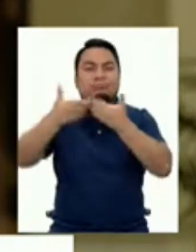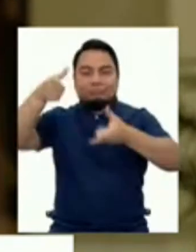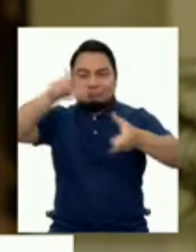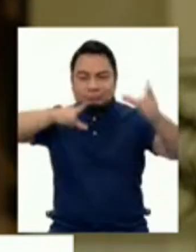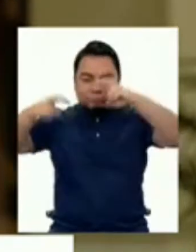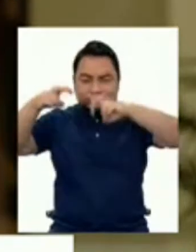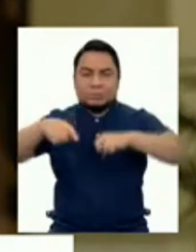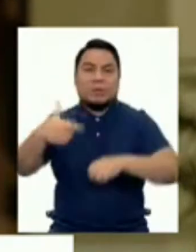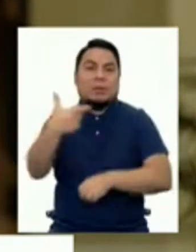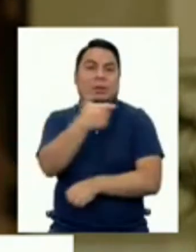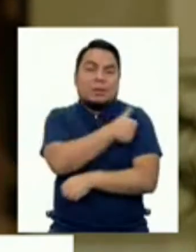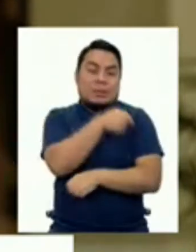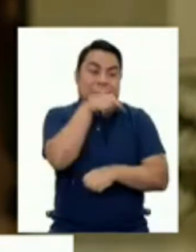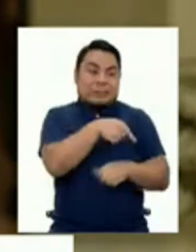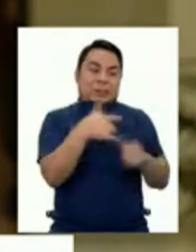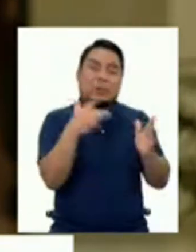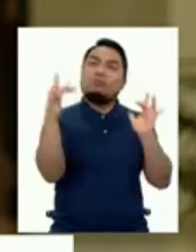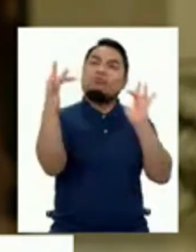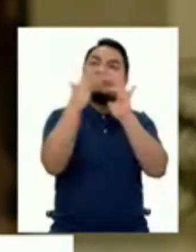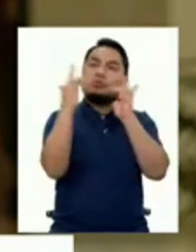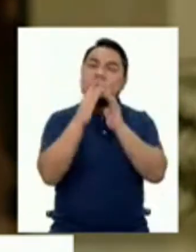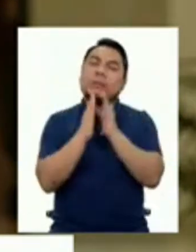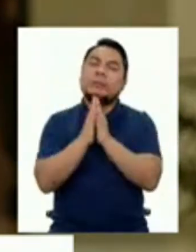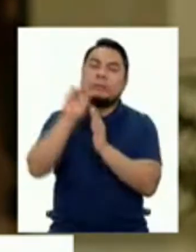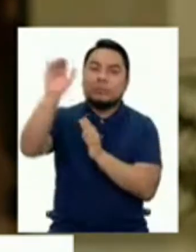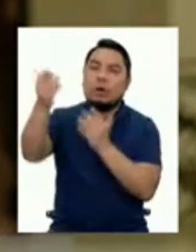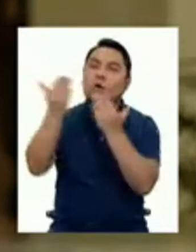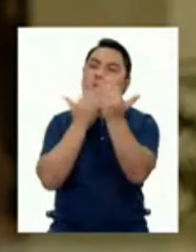cuanto a tiempo para conseguir la misma.